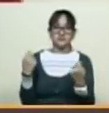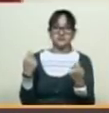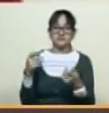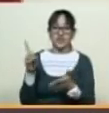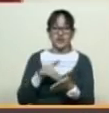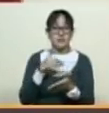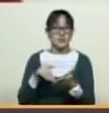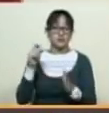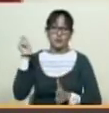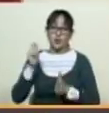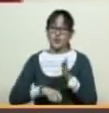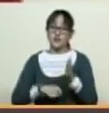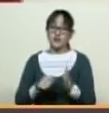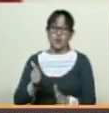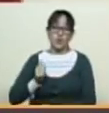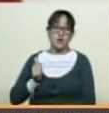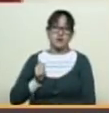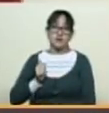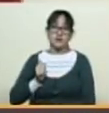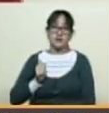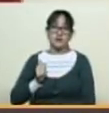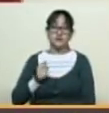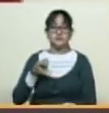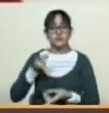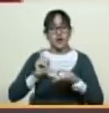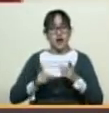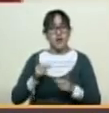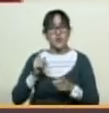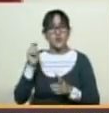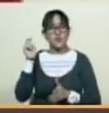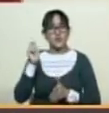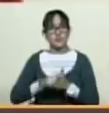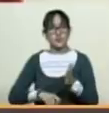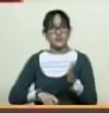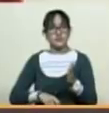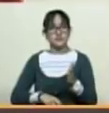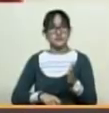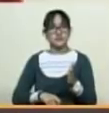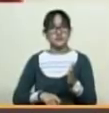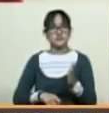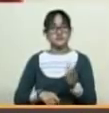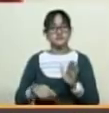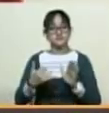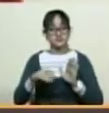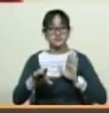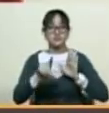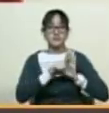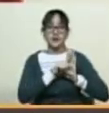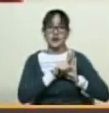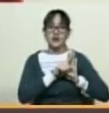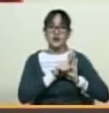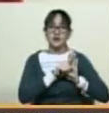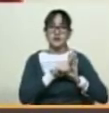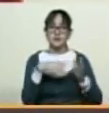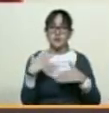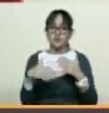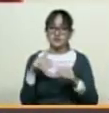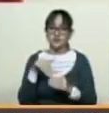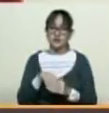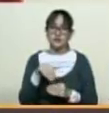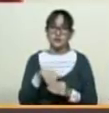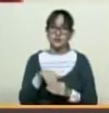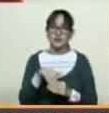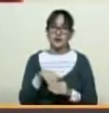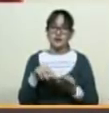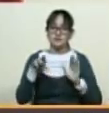de discriminación de cualquier tipo. Estas son algunas de las prohibiciones que está en la ley orgánica de los procesos electorales,